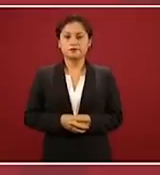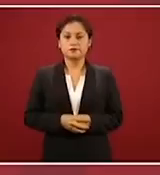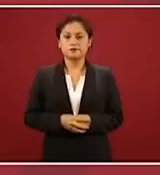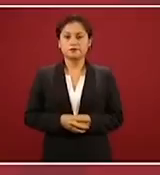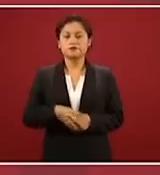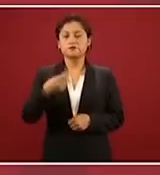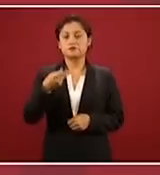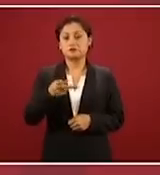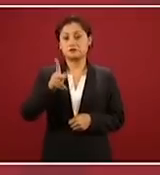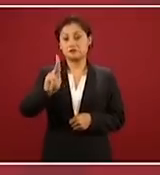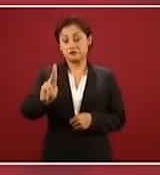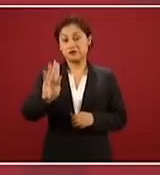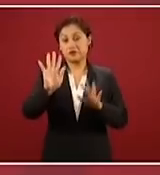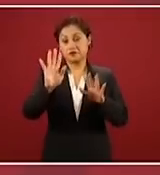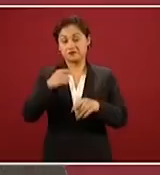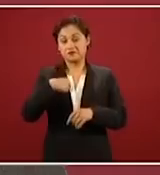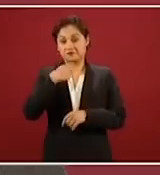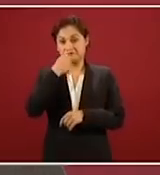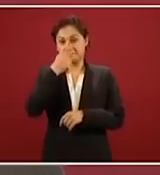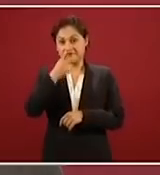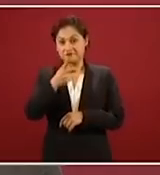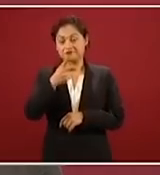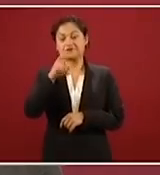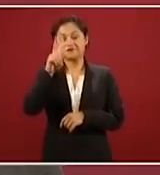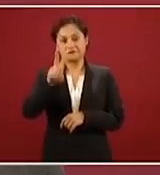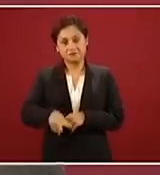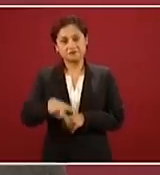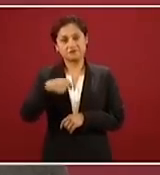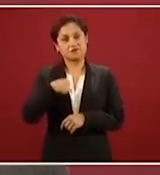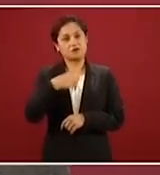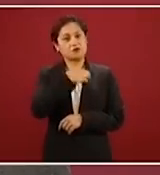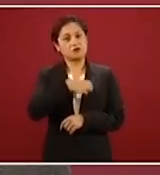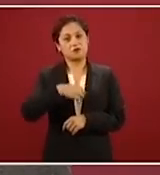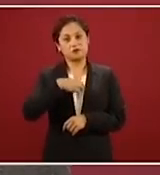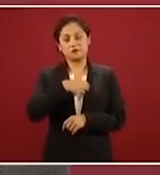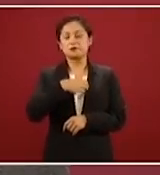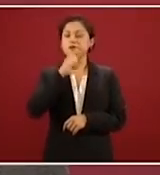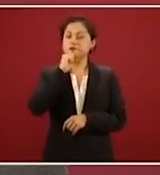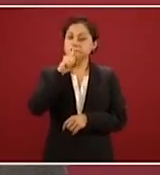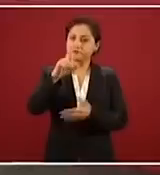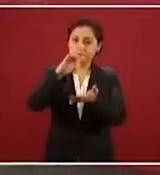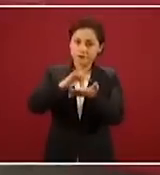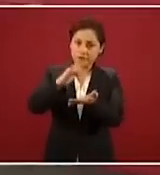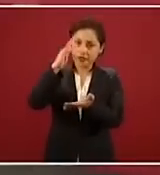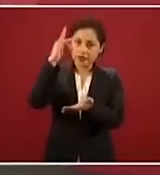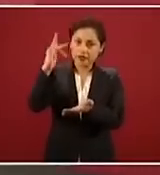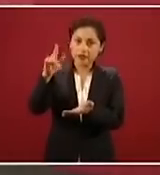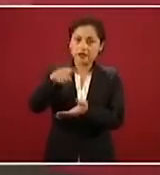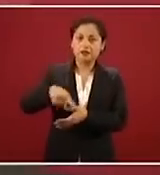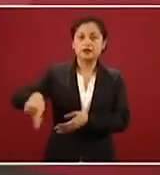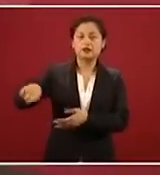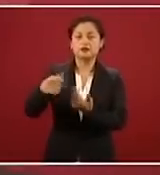estoy muy contento y les agradezco mucho a los empresarios.